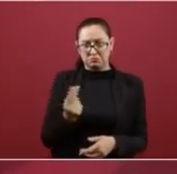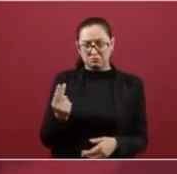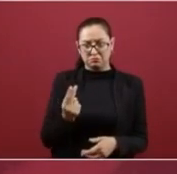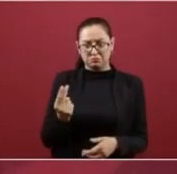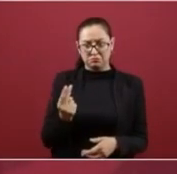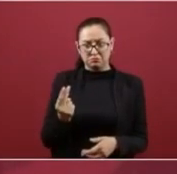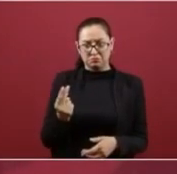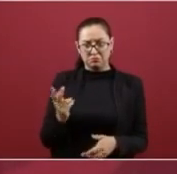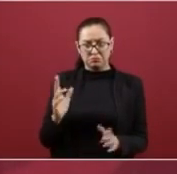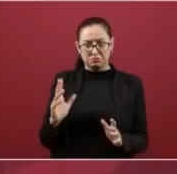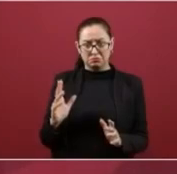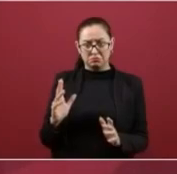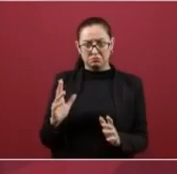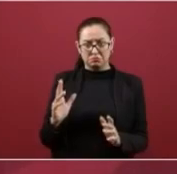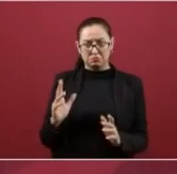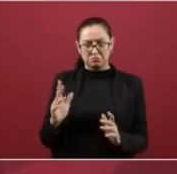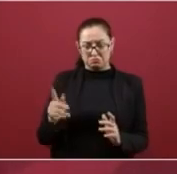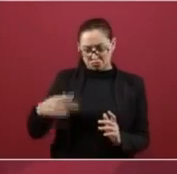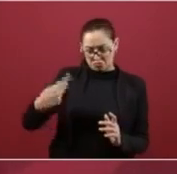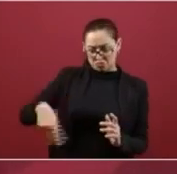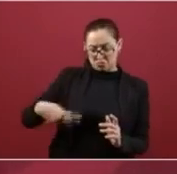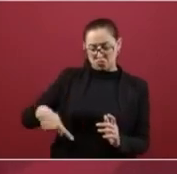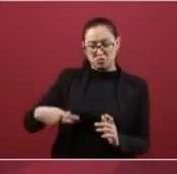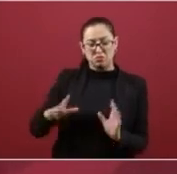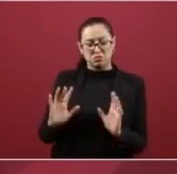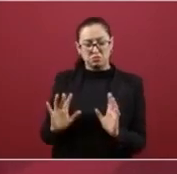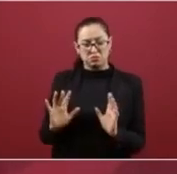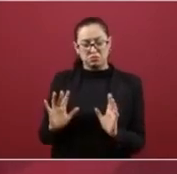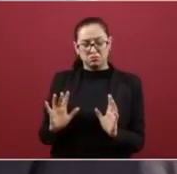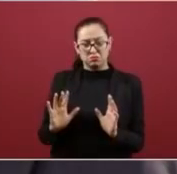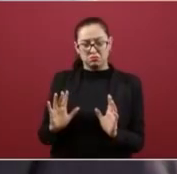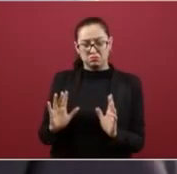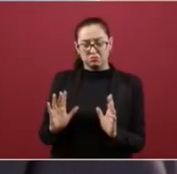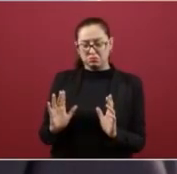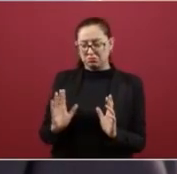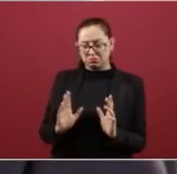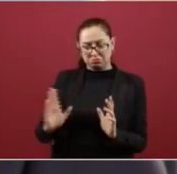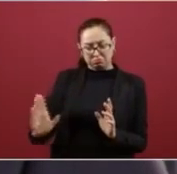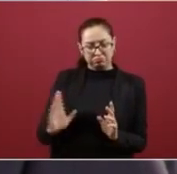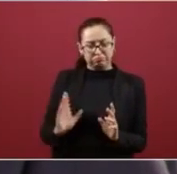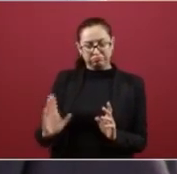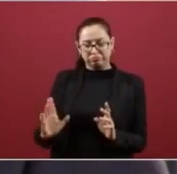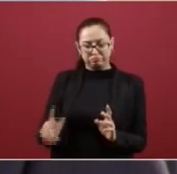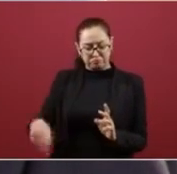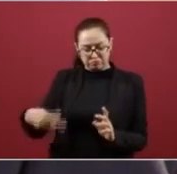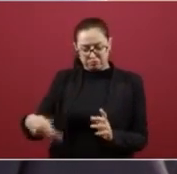y se mantenga como empresa de la nación, o